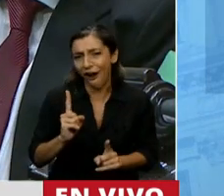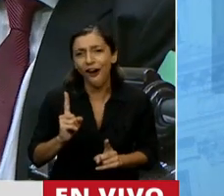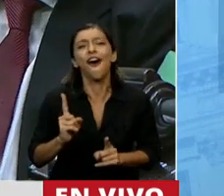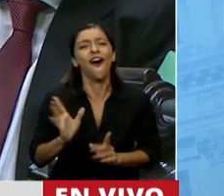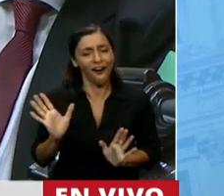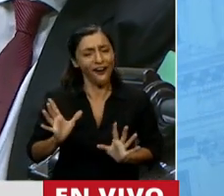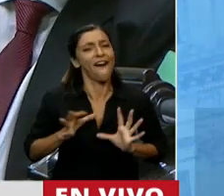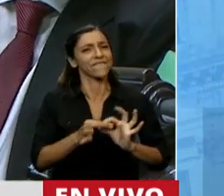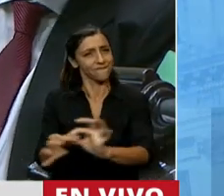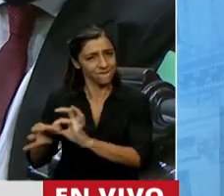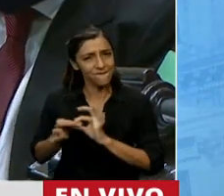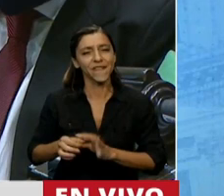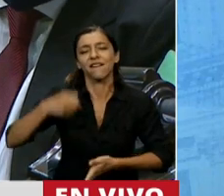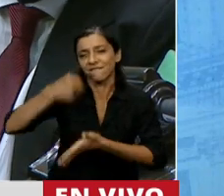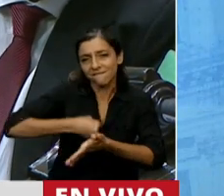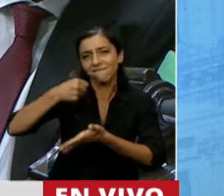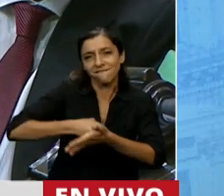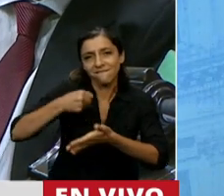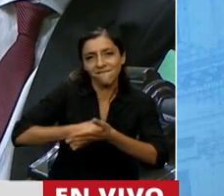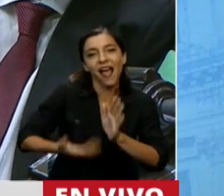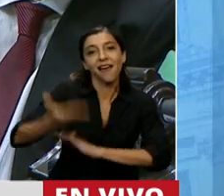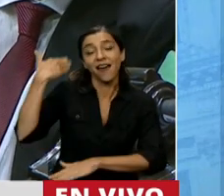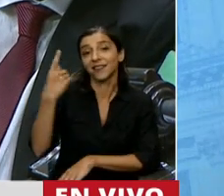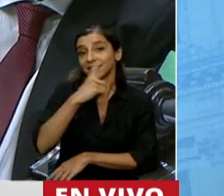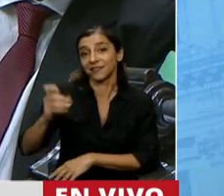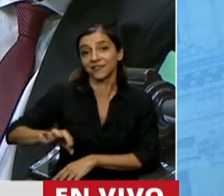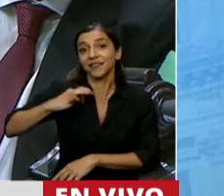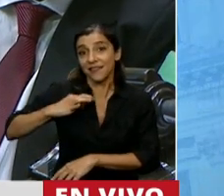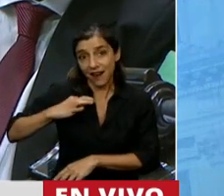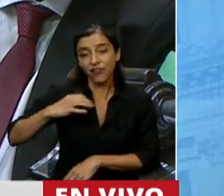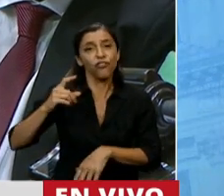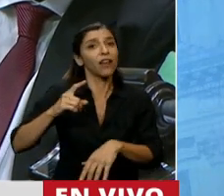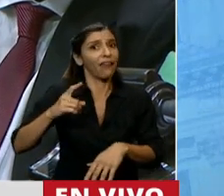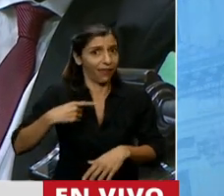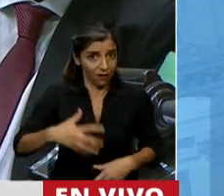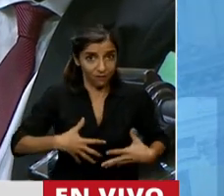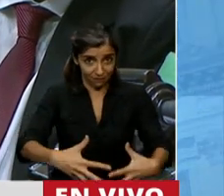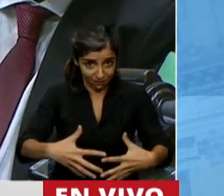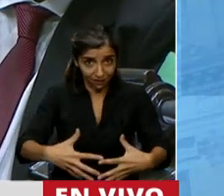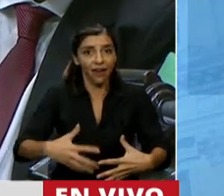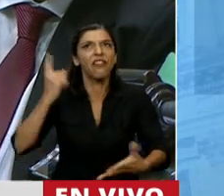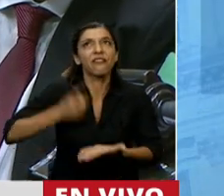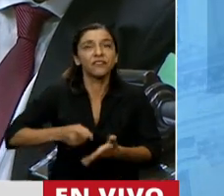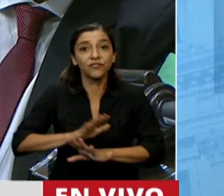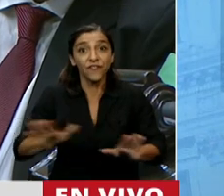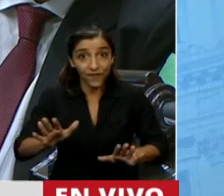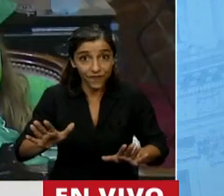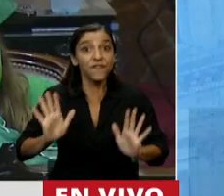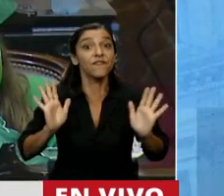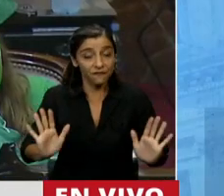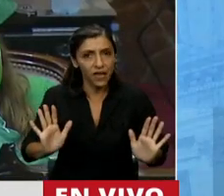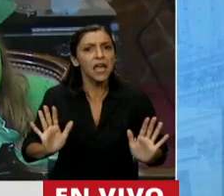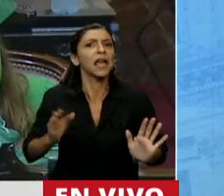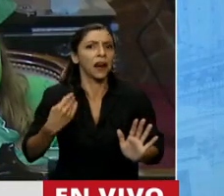esto. Y hace 100 años que el aborto, la interrupción legal del embarazo, la ILE,